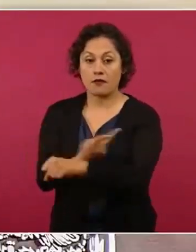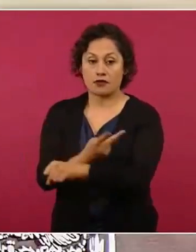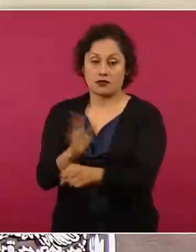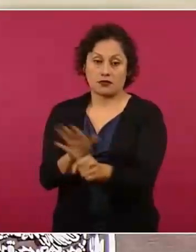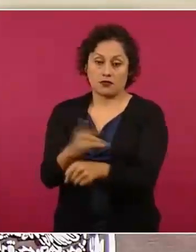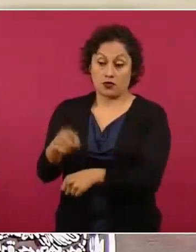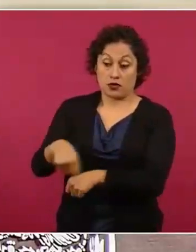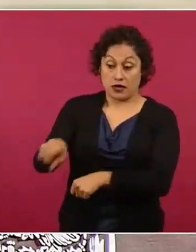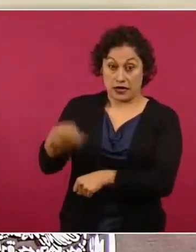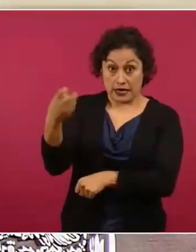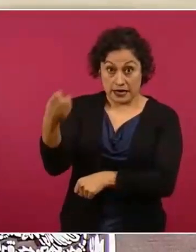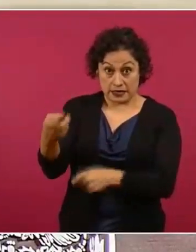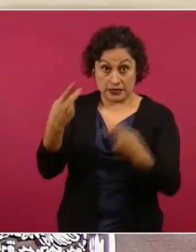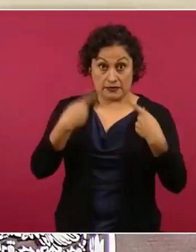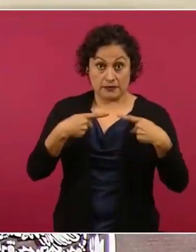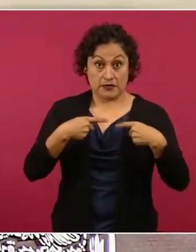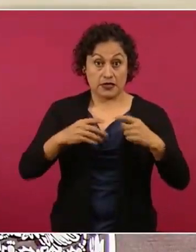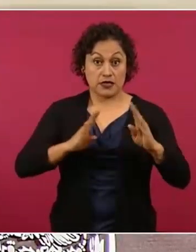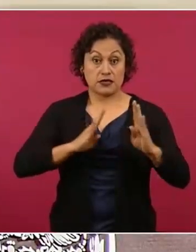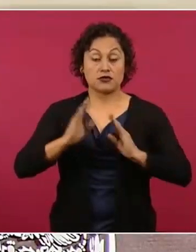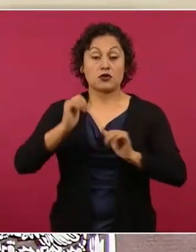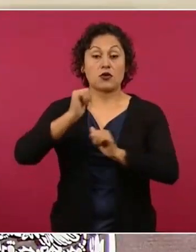en el enfrentamiento que causó